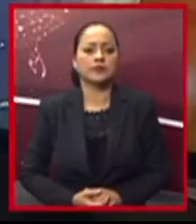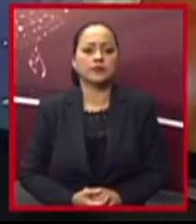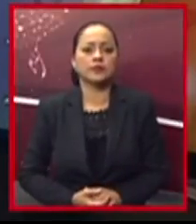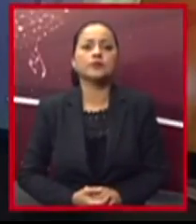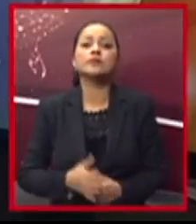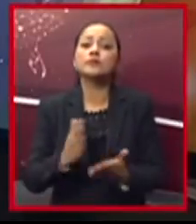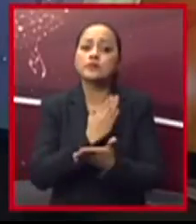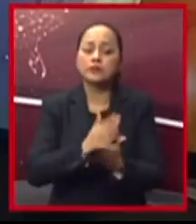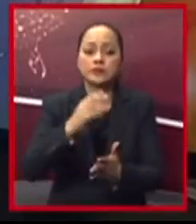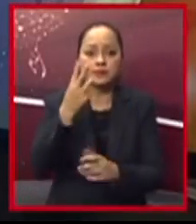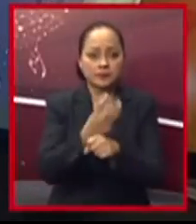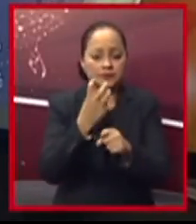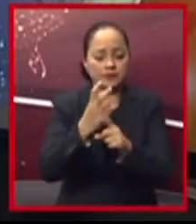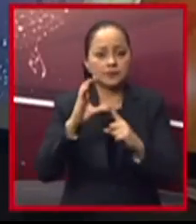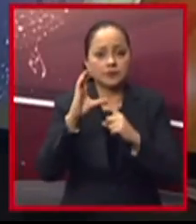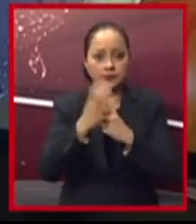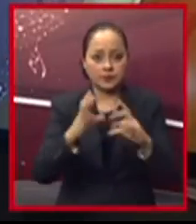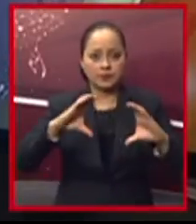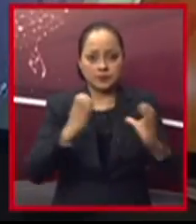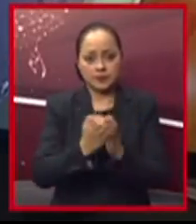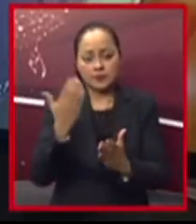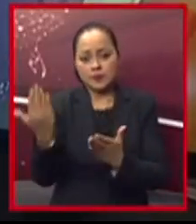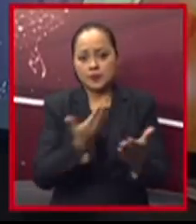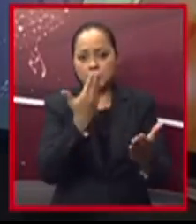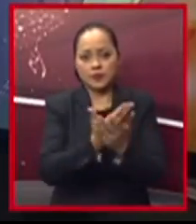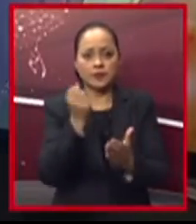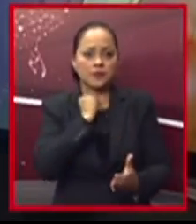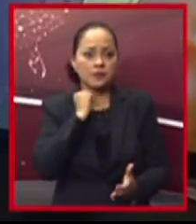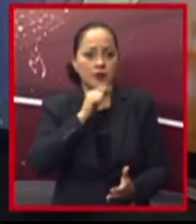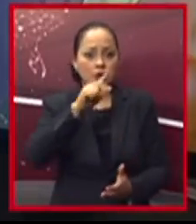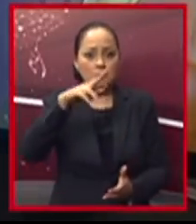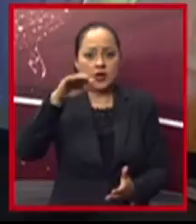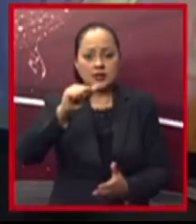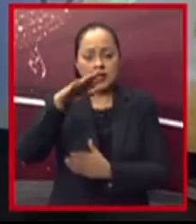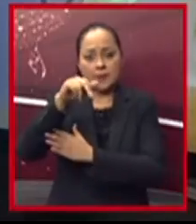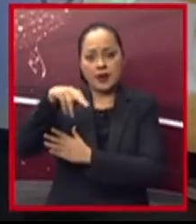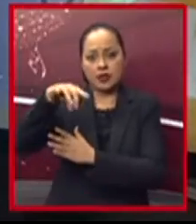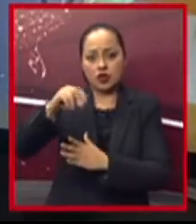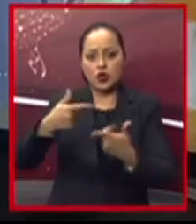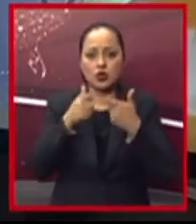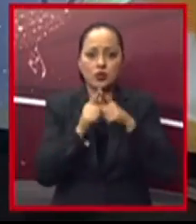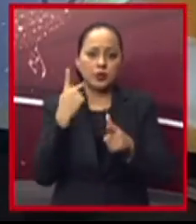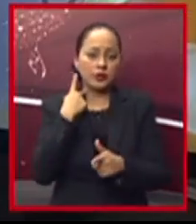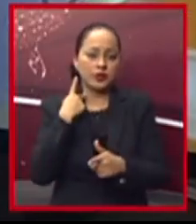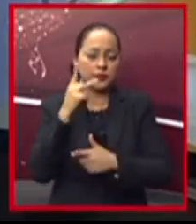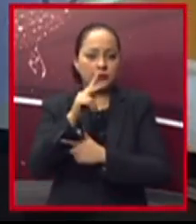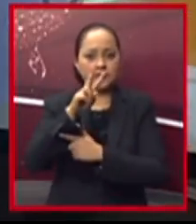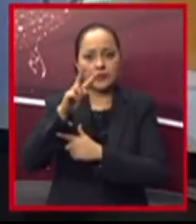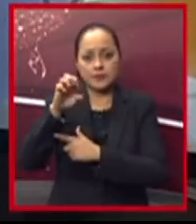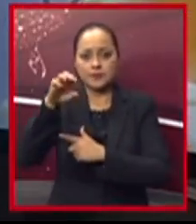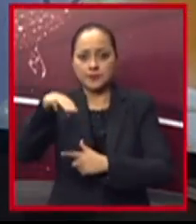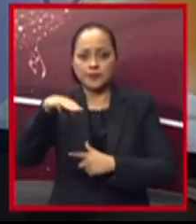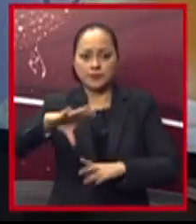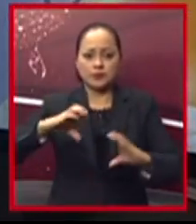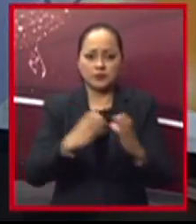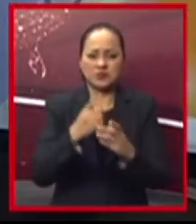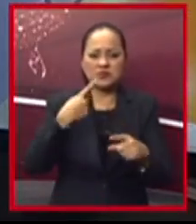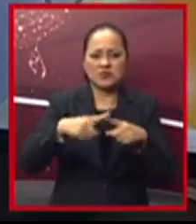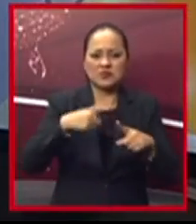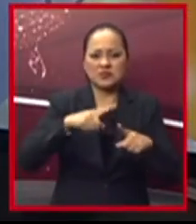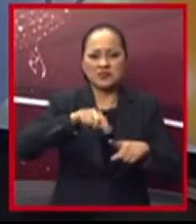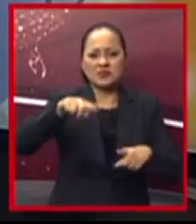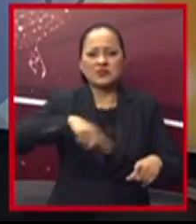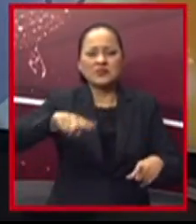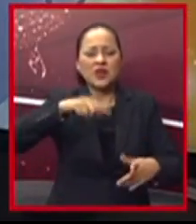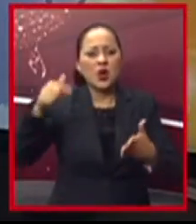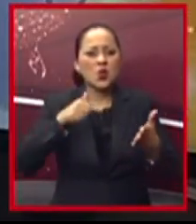Por otra parte, la tercera comisión analizará la proposición del senador Luis Armando Melgar del Partido Verde en relación a los asentamientos irregulares en la